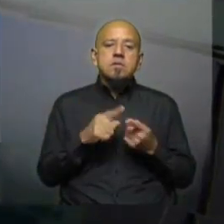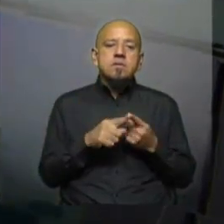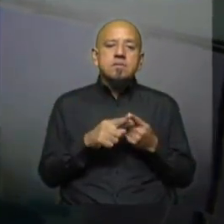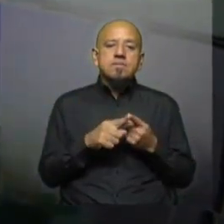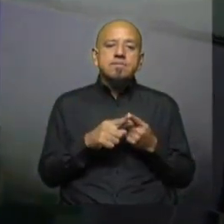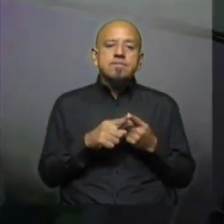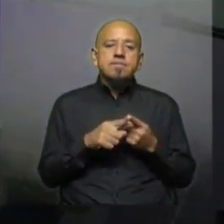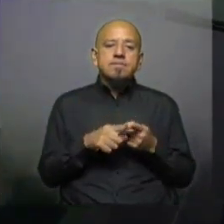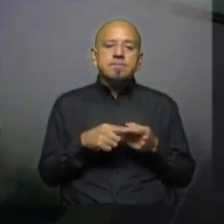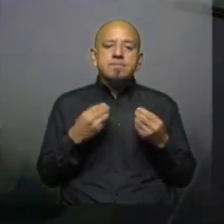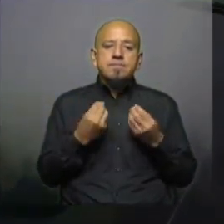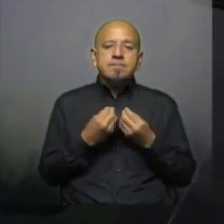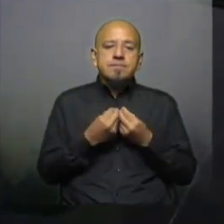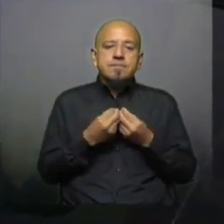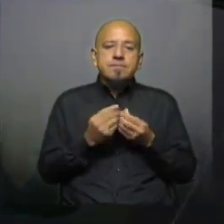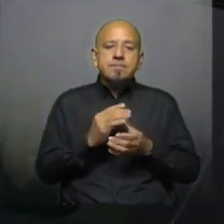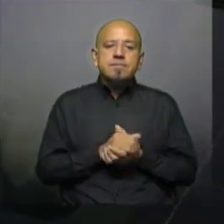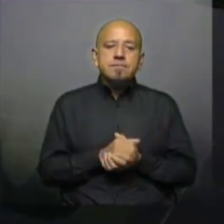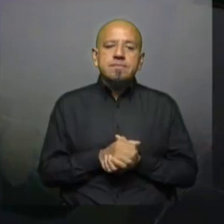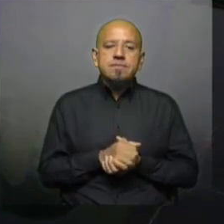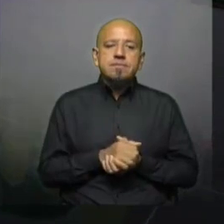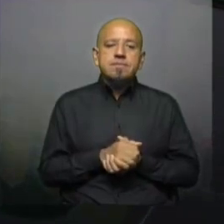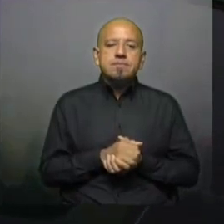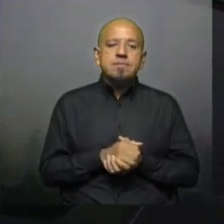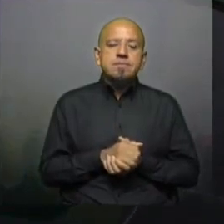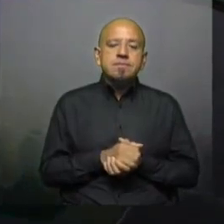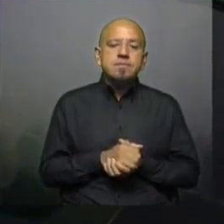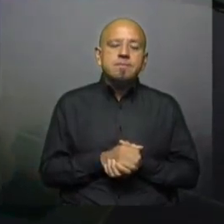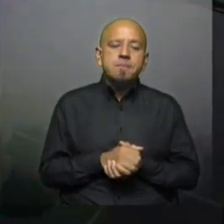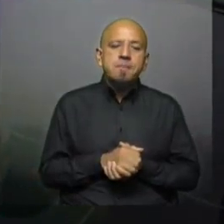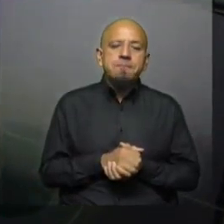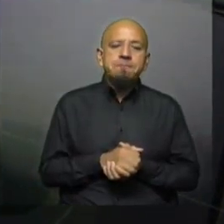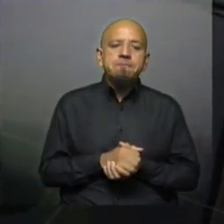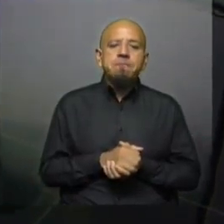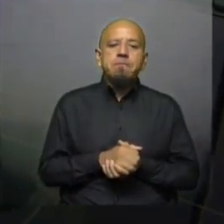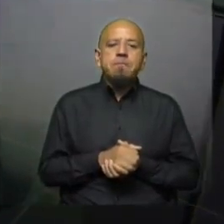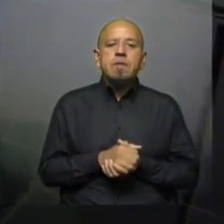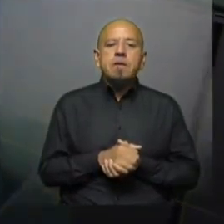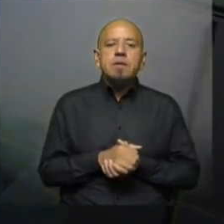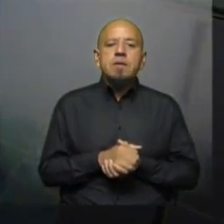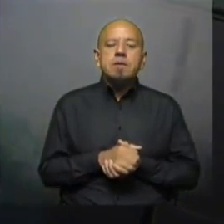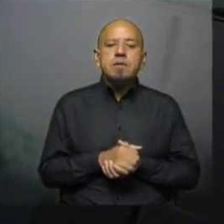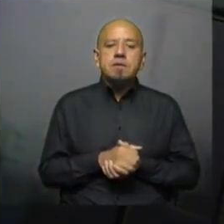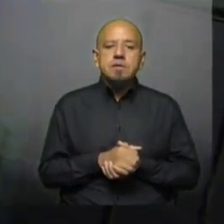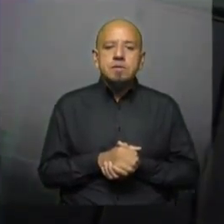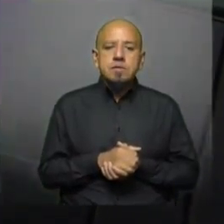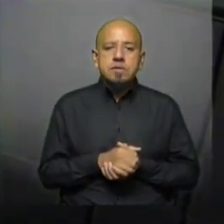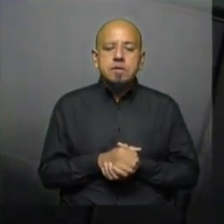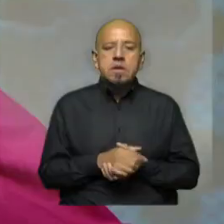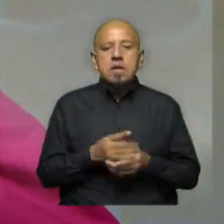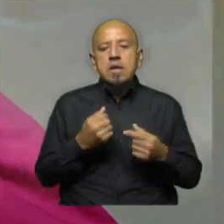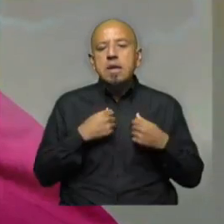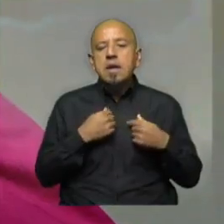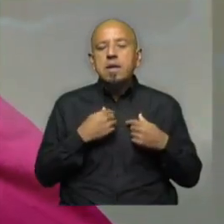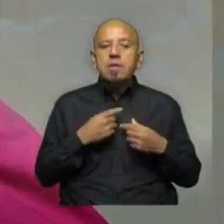ideal, muchas. Bueno, a mí me gustan muchas. El rosedal entero. Claro. Ah, no, a mí me traen... Que me lleven de paseo el rosedal y ya está. A mí que me